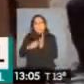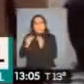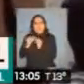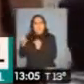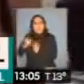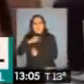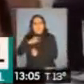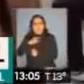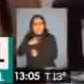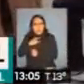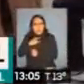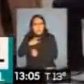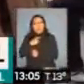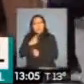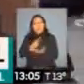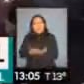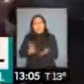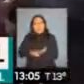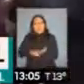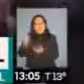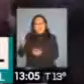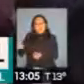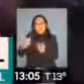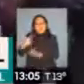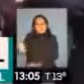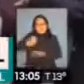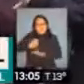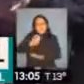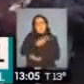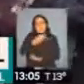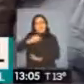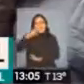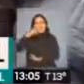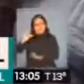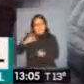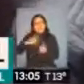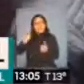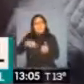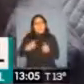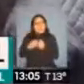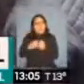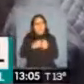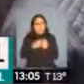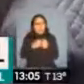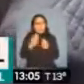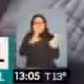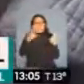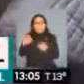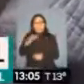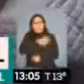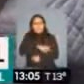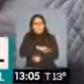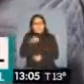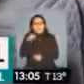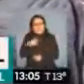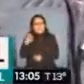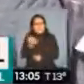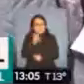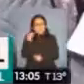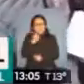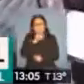la restitución urgente del FONIT y de la paritaria nacional docente, que es un ámbito fundamental para los docentes de todo el